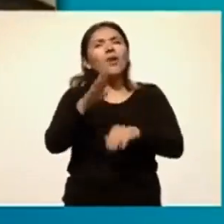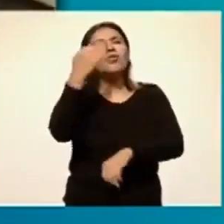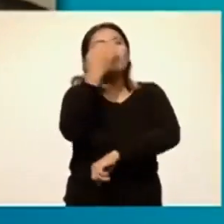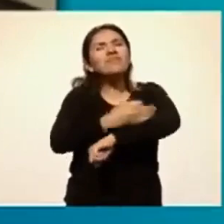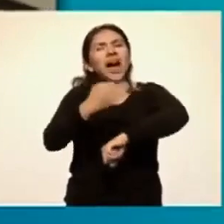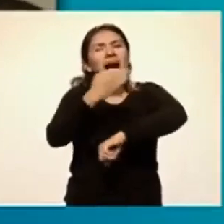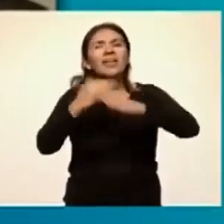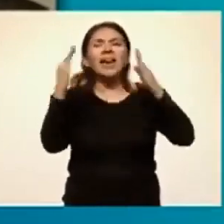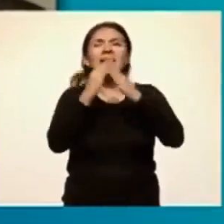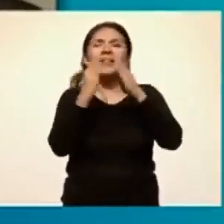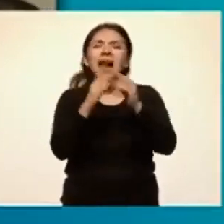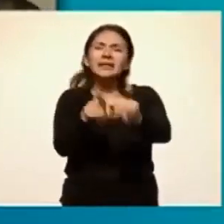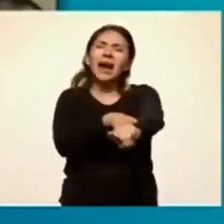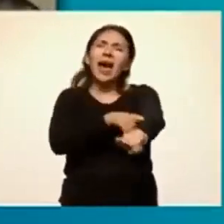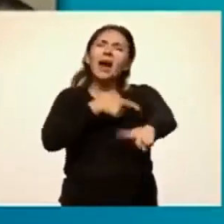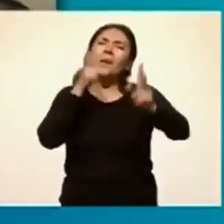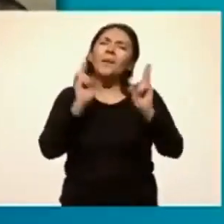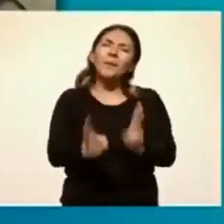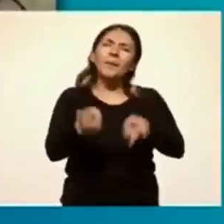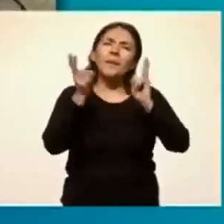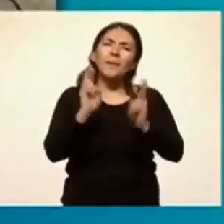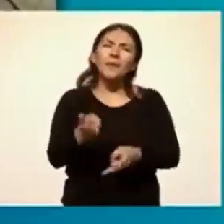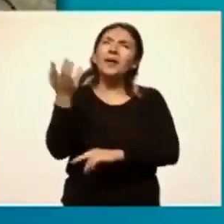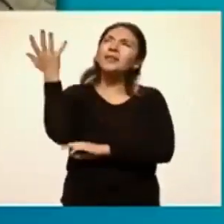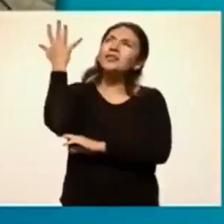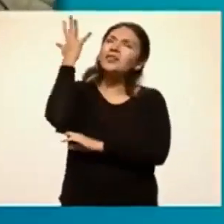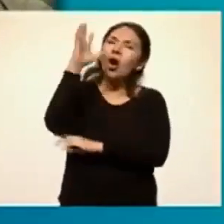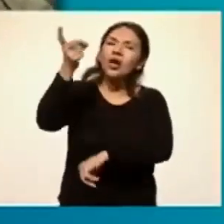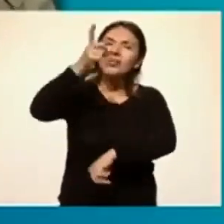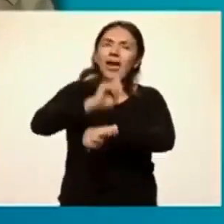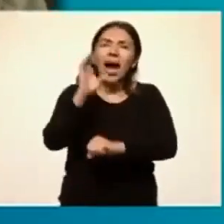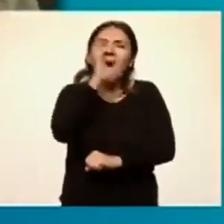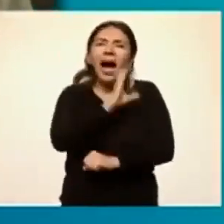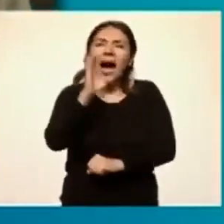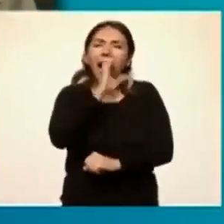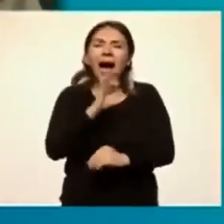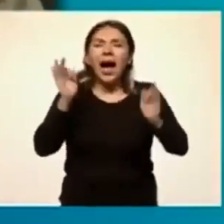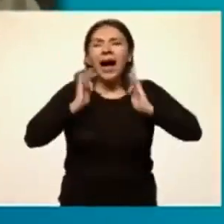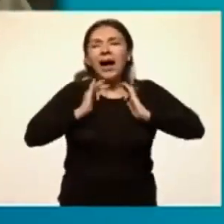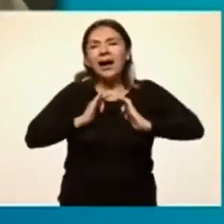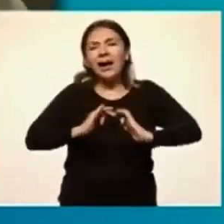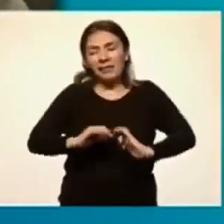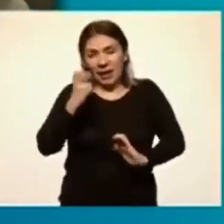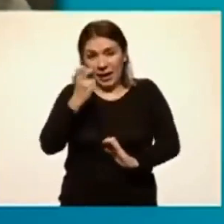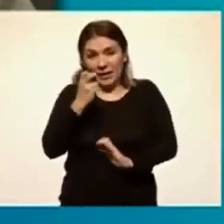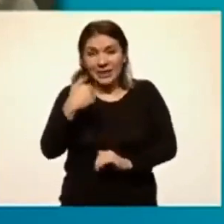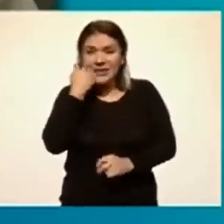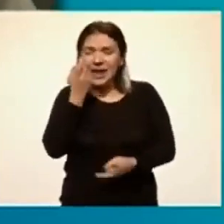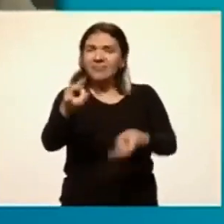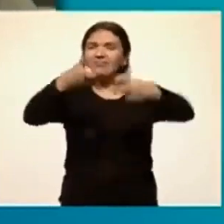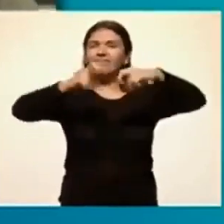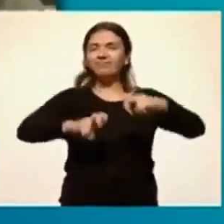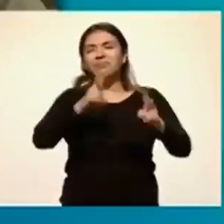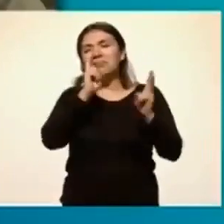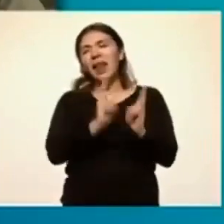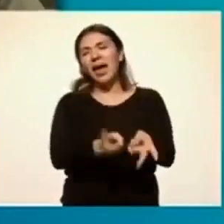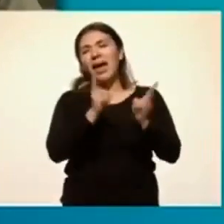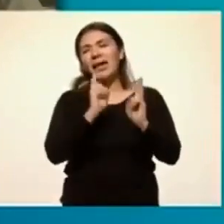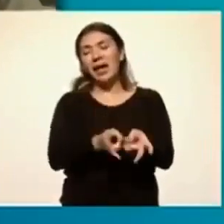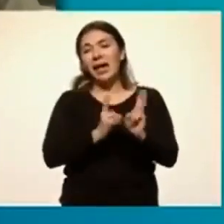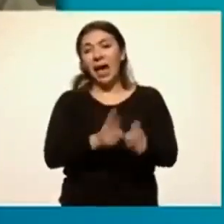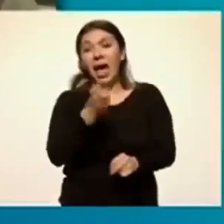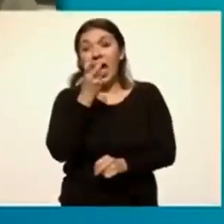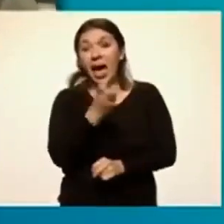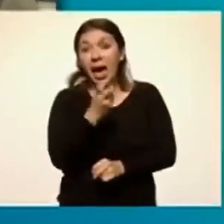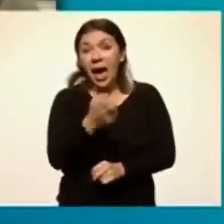las casas, cuando de repente está el sol muy tranquilo, muy calientito, sopla el viento y se antoja sentarse a platicar. Esas